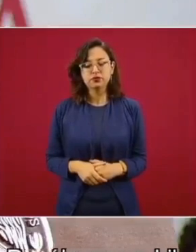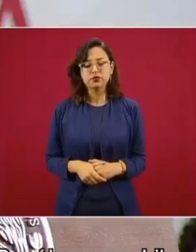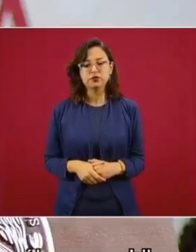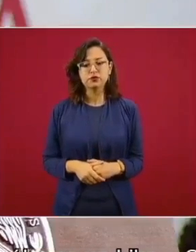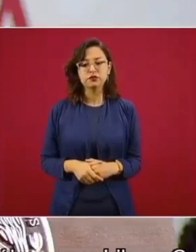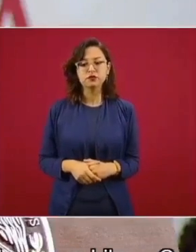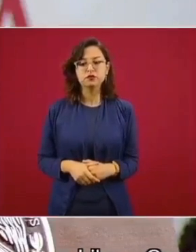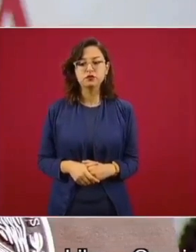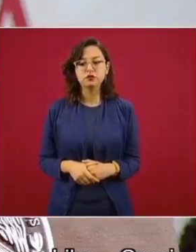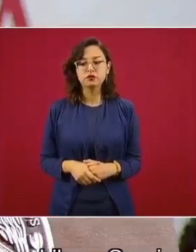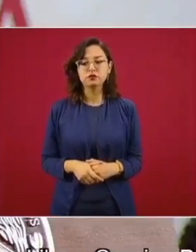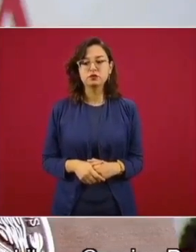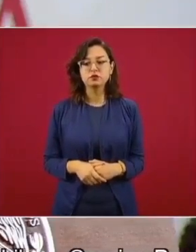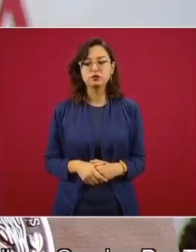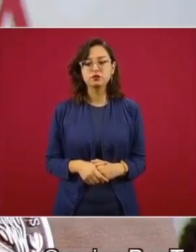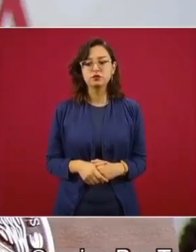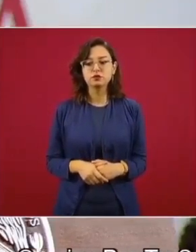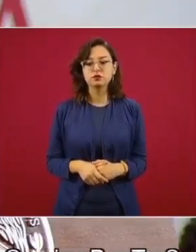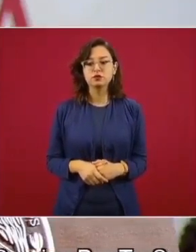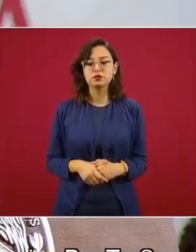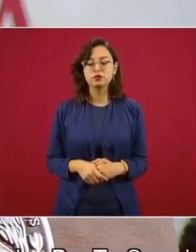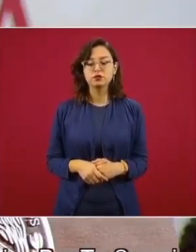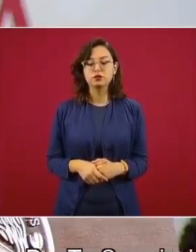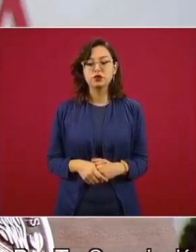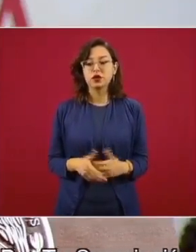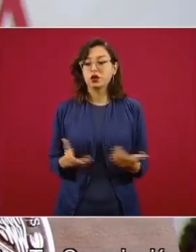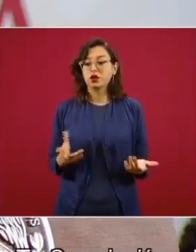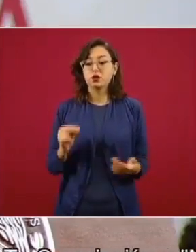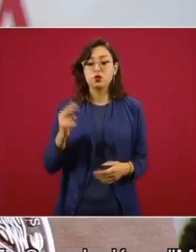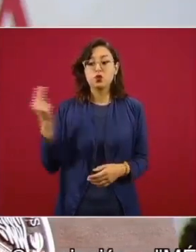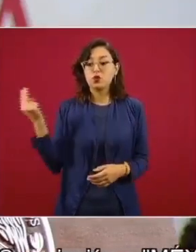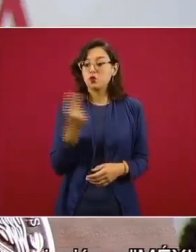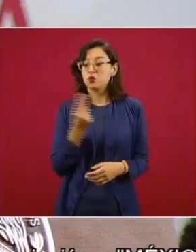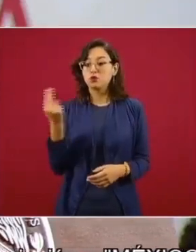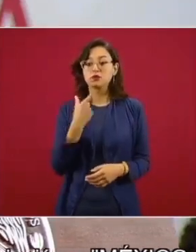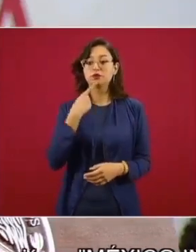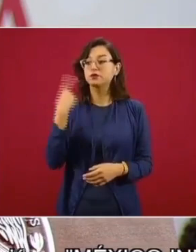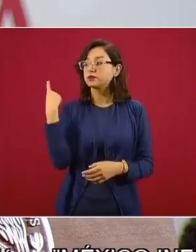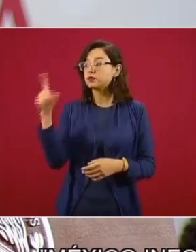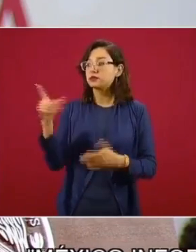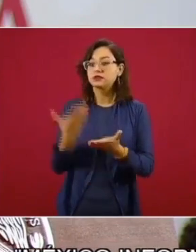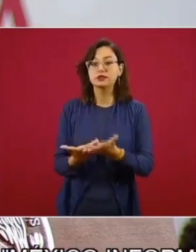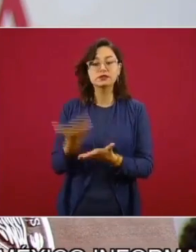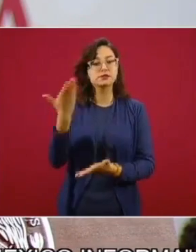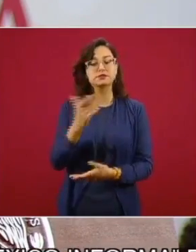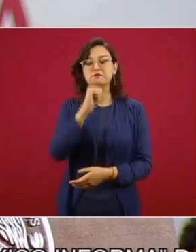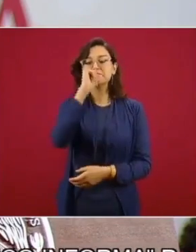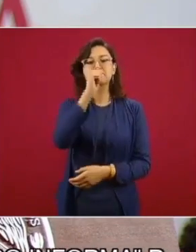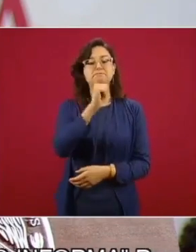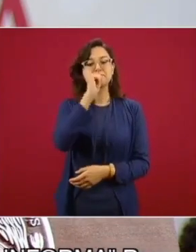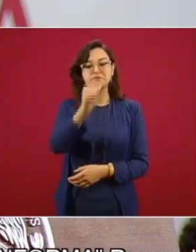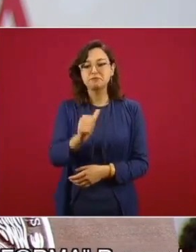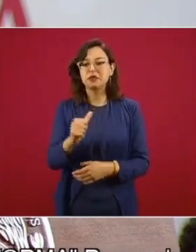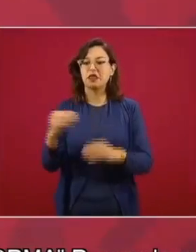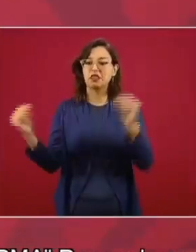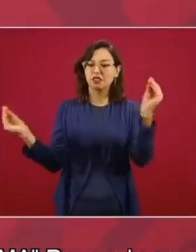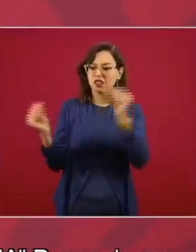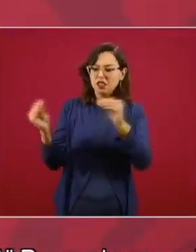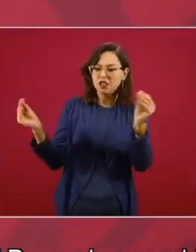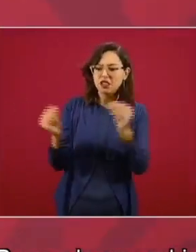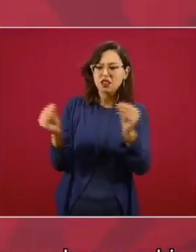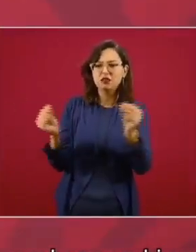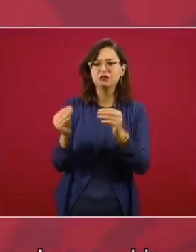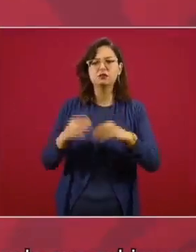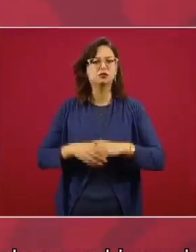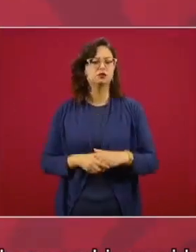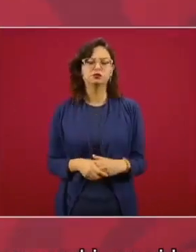Sin necesidad de que se interpongan las denuncias, querellas,